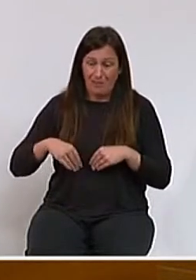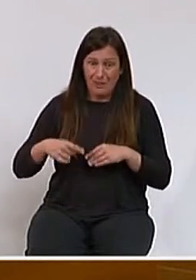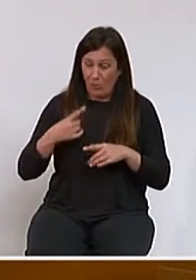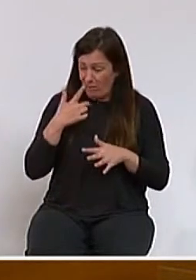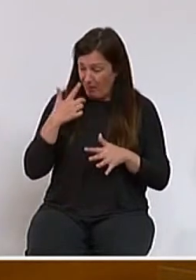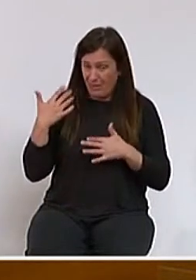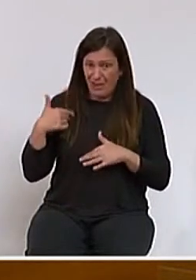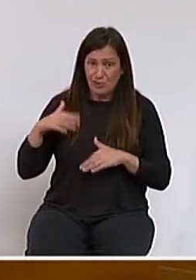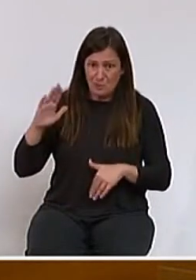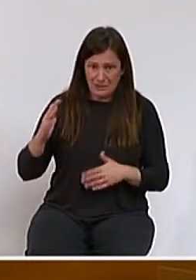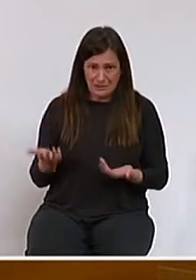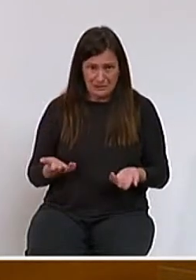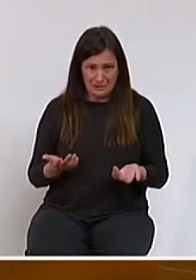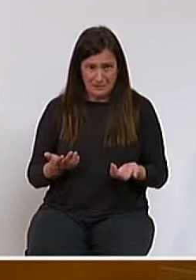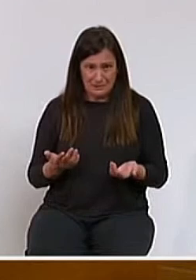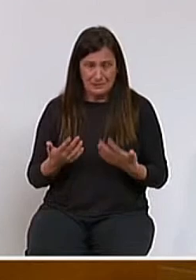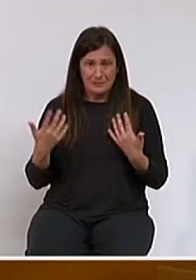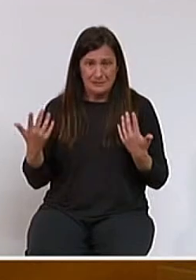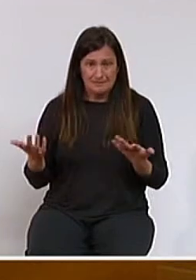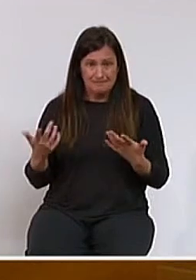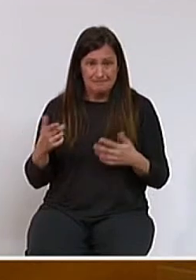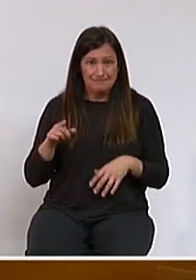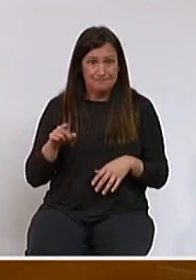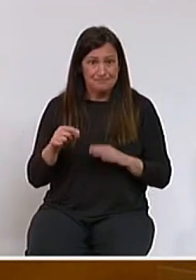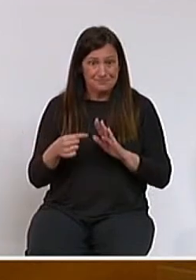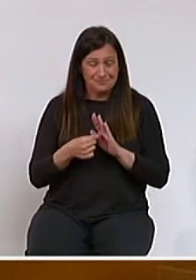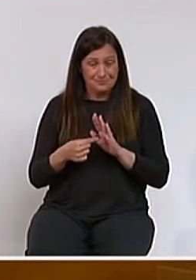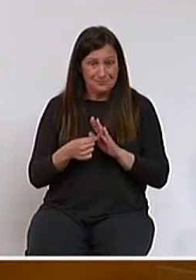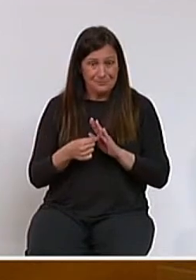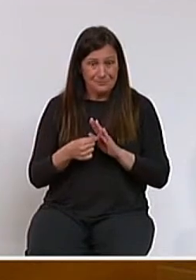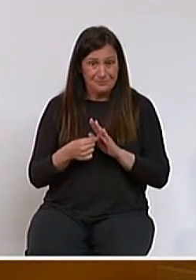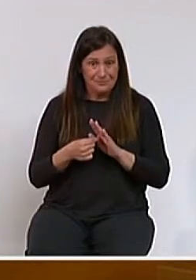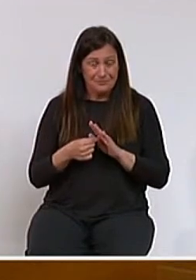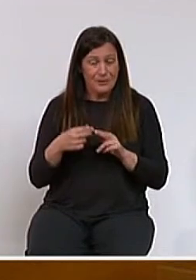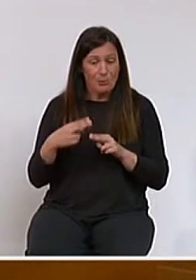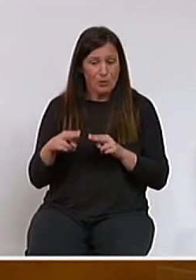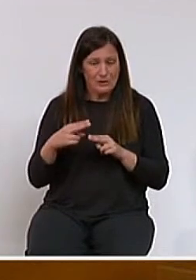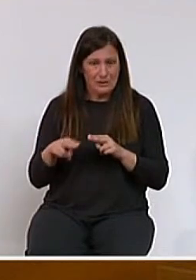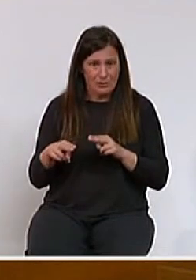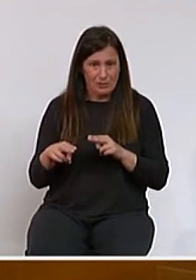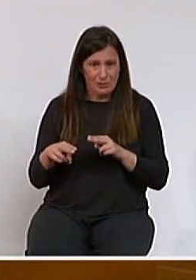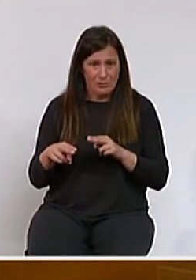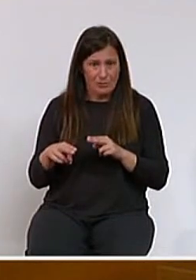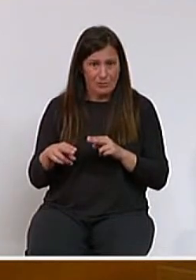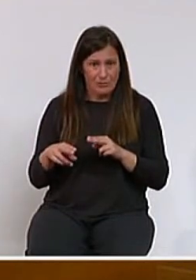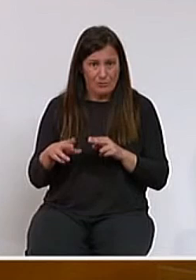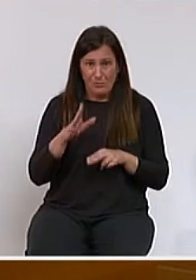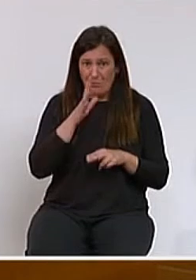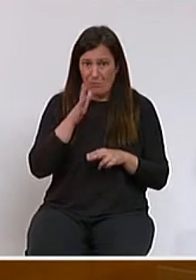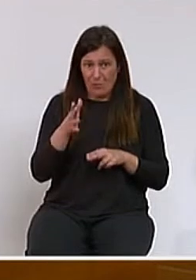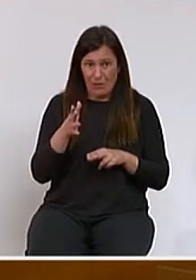década. Se trata, desgraciadamente, de un factor de naturaleza política, porque, de nuevo, el